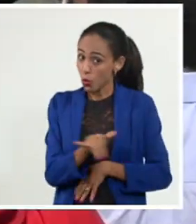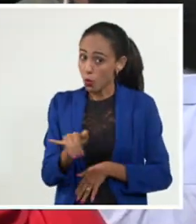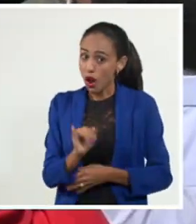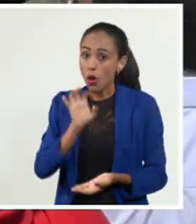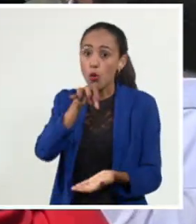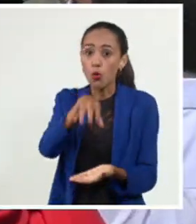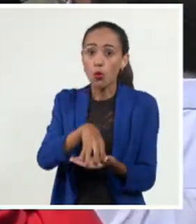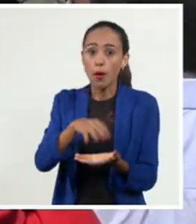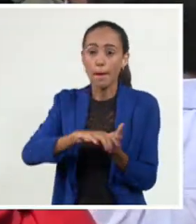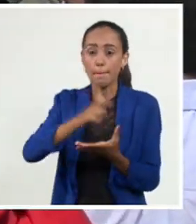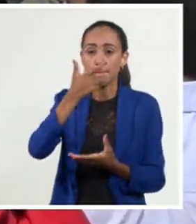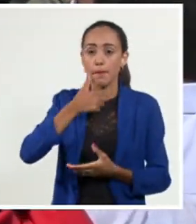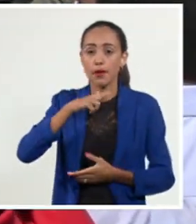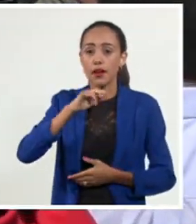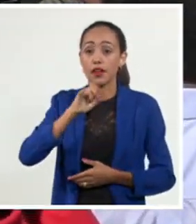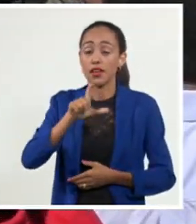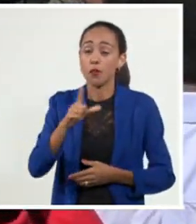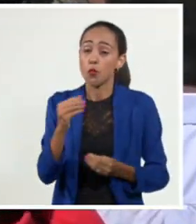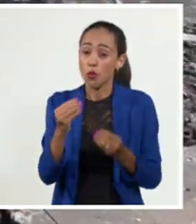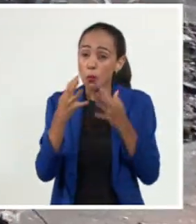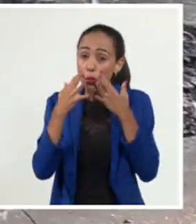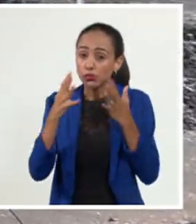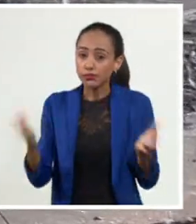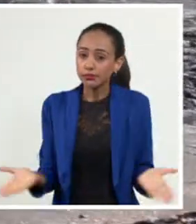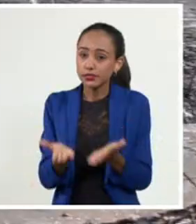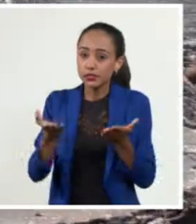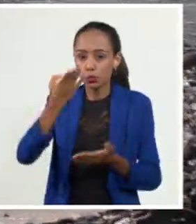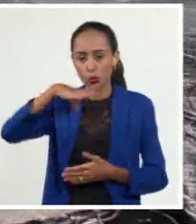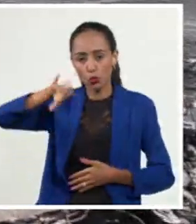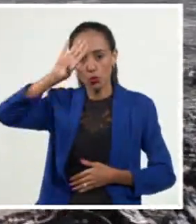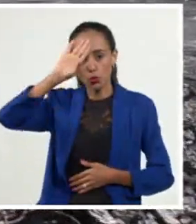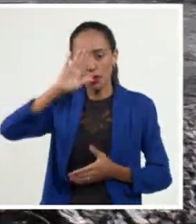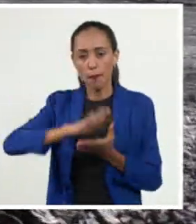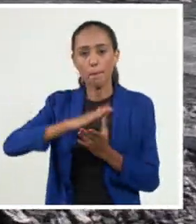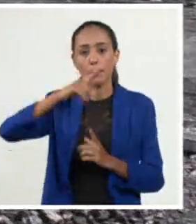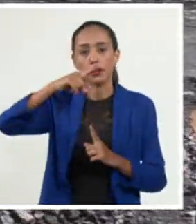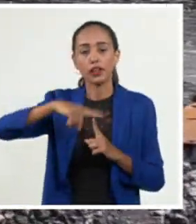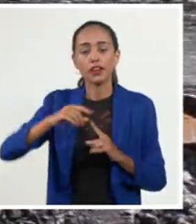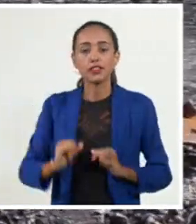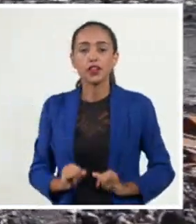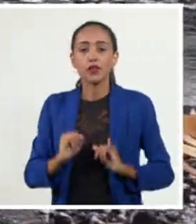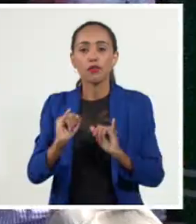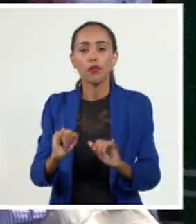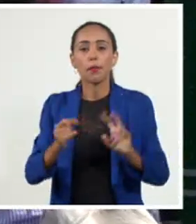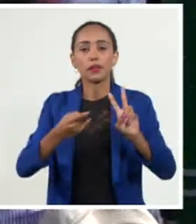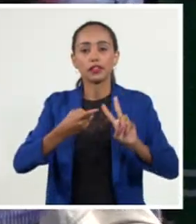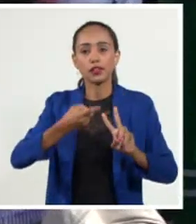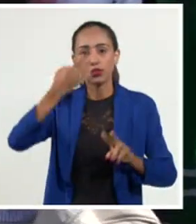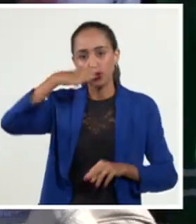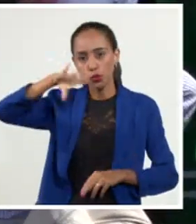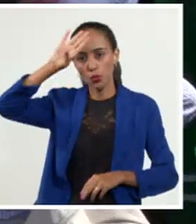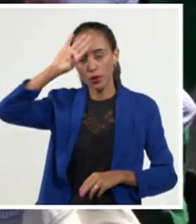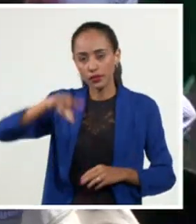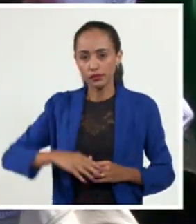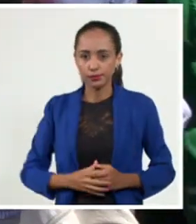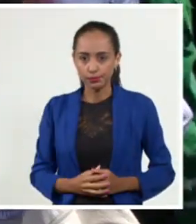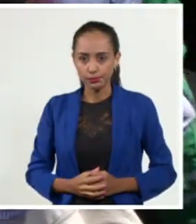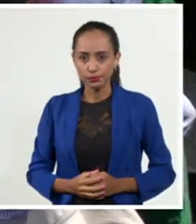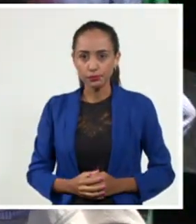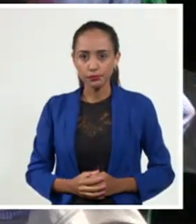de gran importancia para el país en matanzas días va es sistema informativo de la televisión